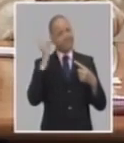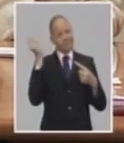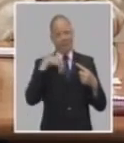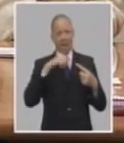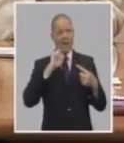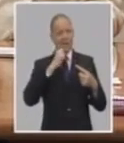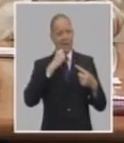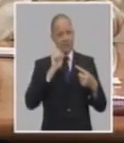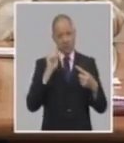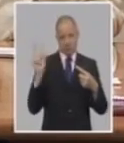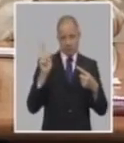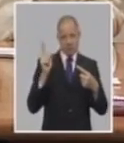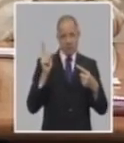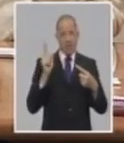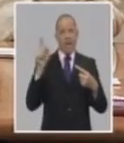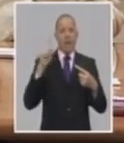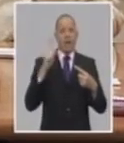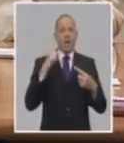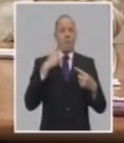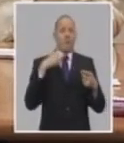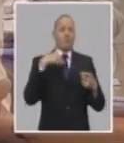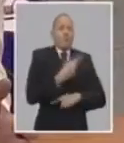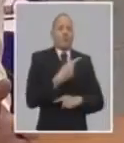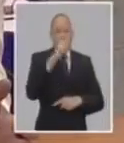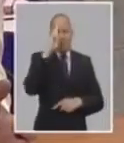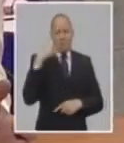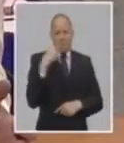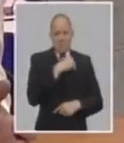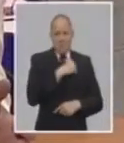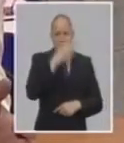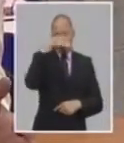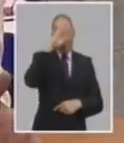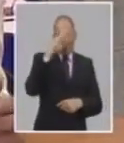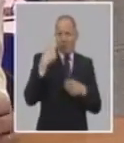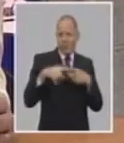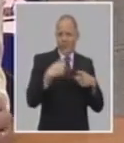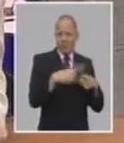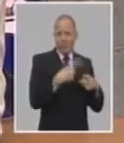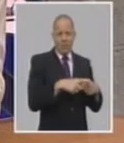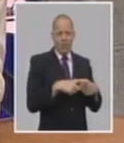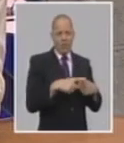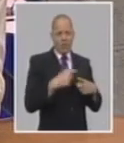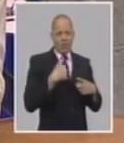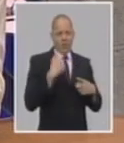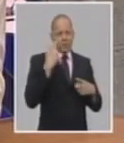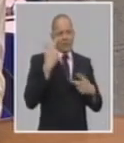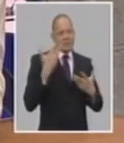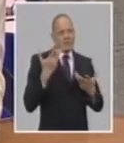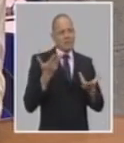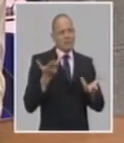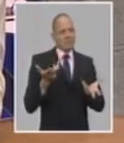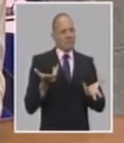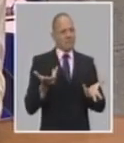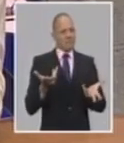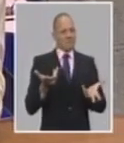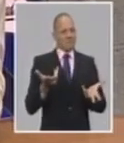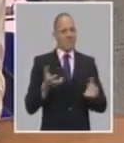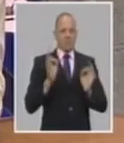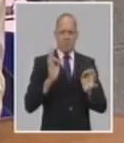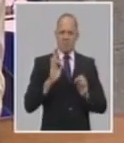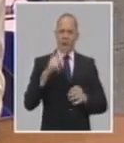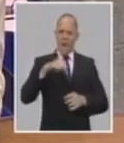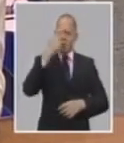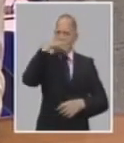cabe la menor duda. Y donde plantean todo lo que hemos estado haciendo nosotros por tantos países del